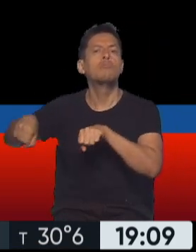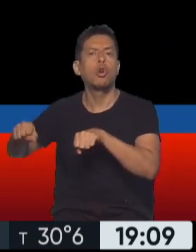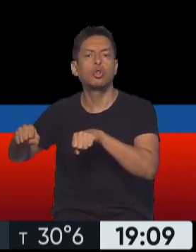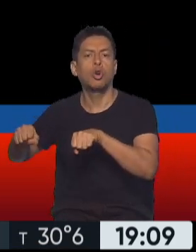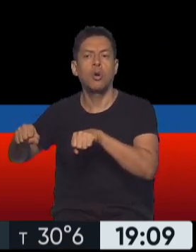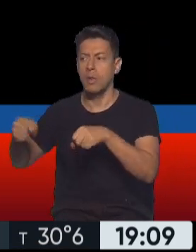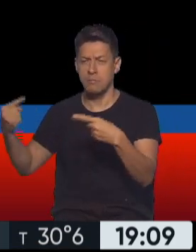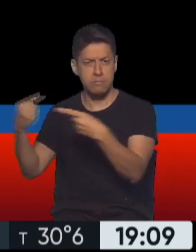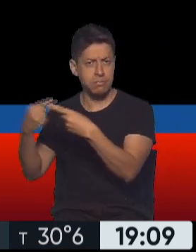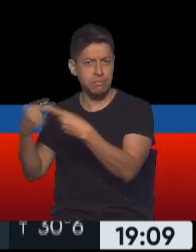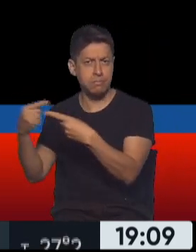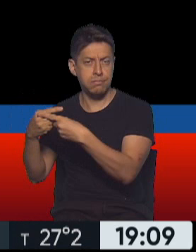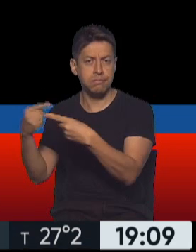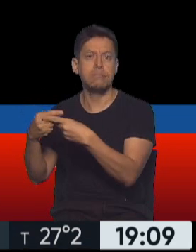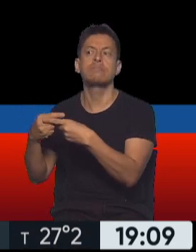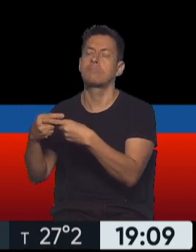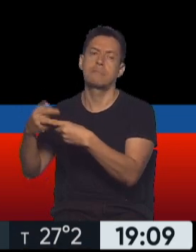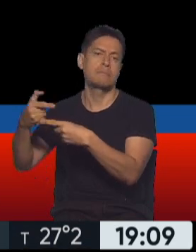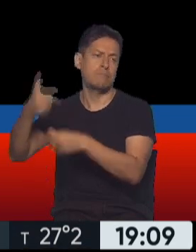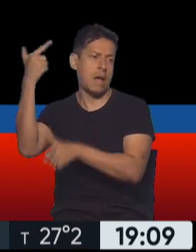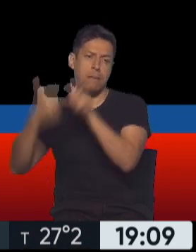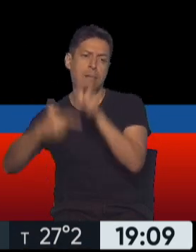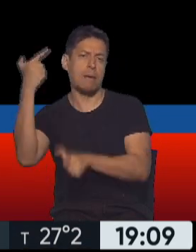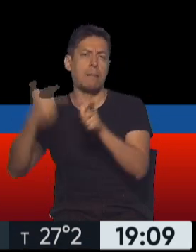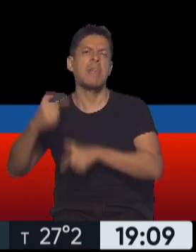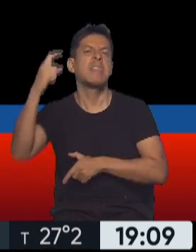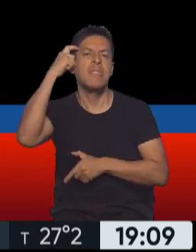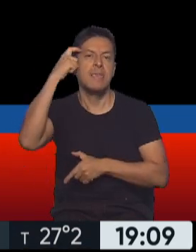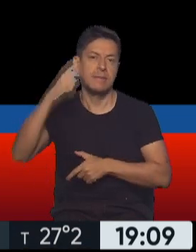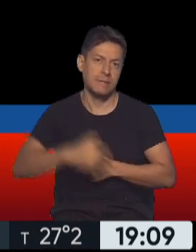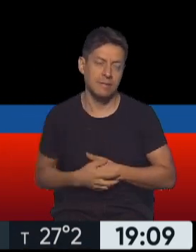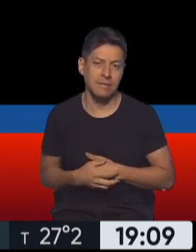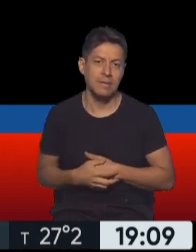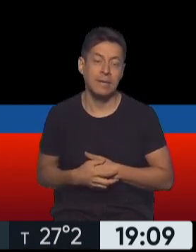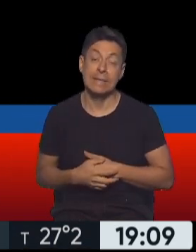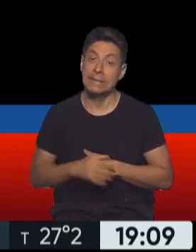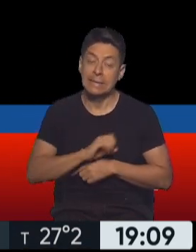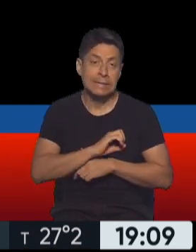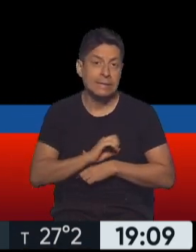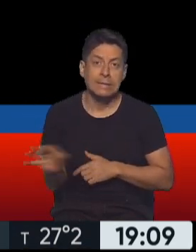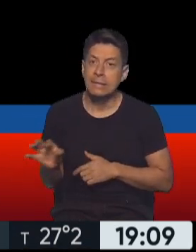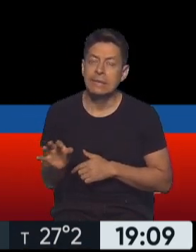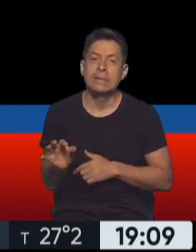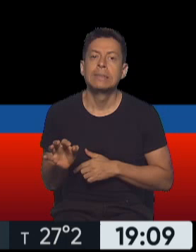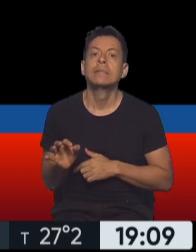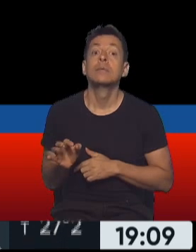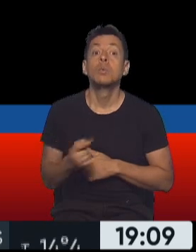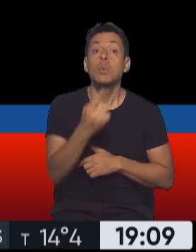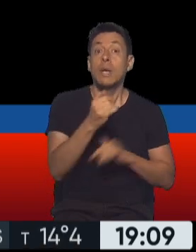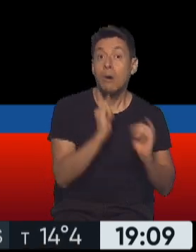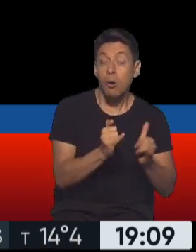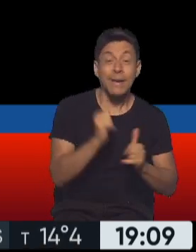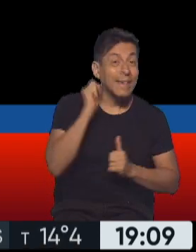esa discusión derivó en 10 disparos y en una tragedia, porque hay una piba de